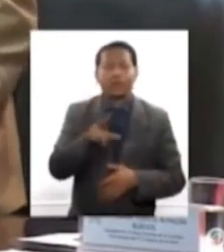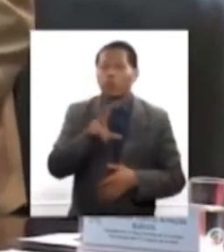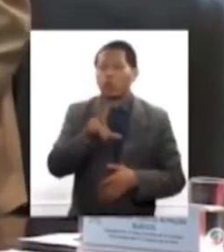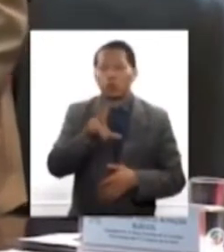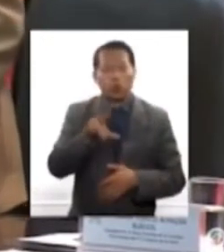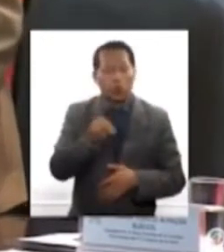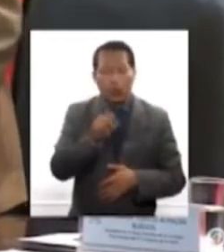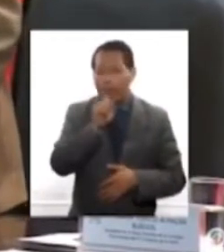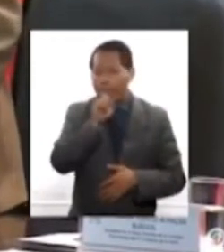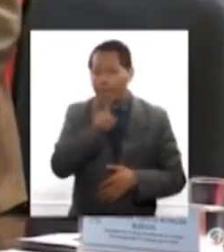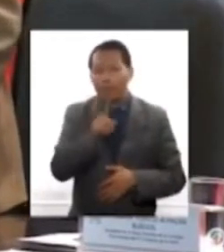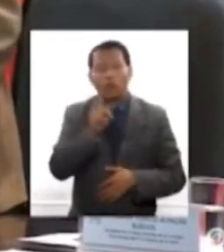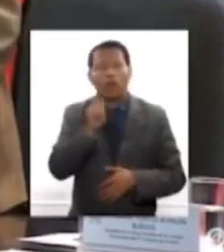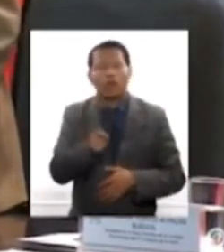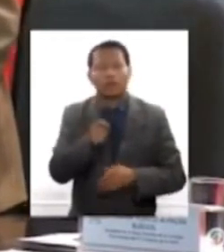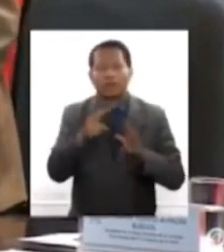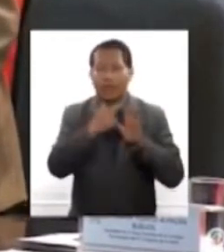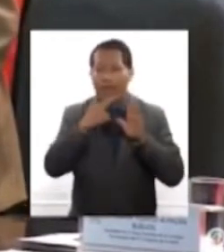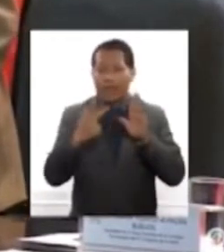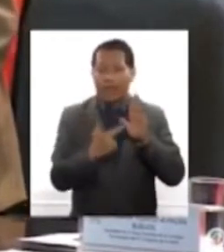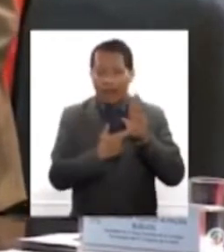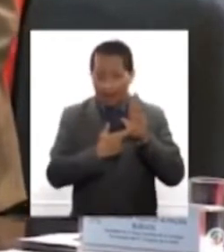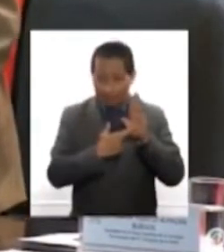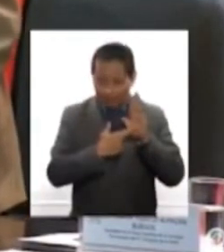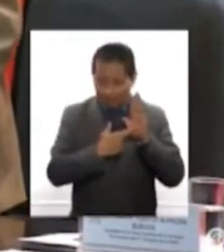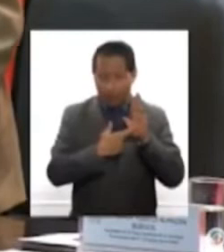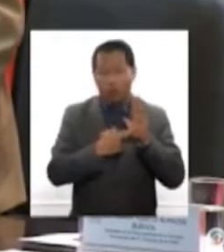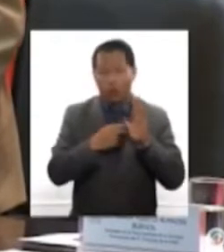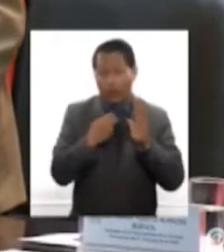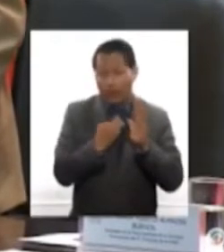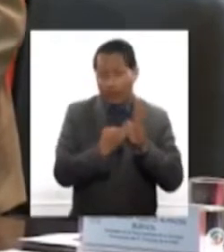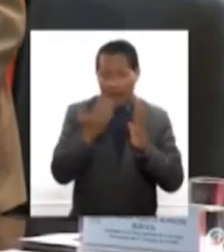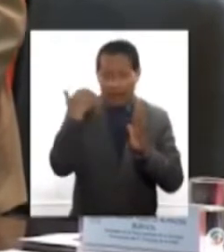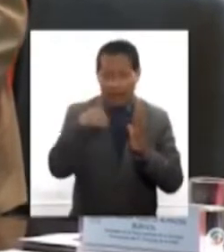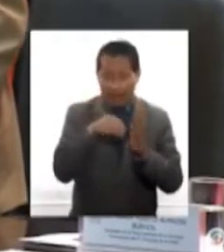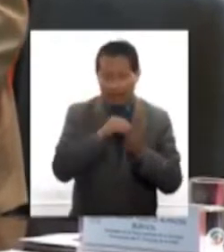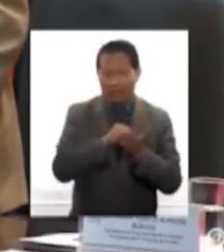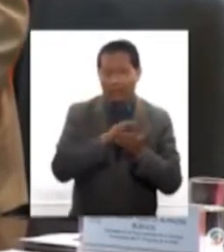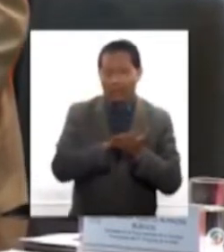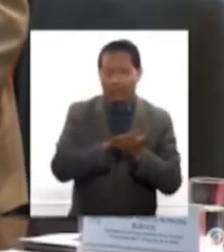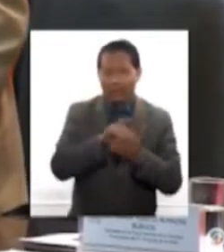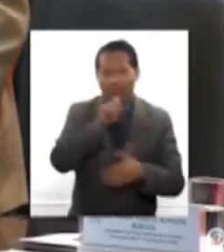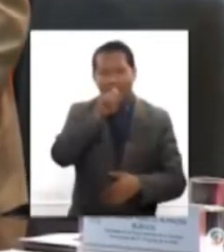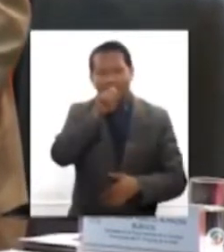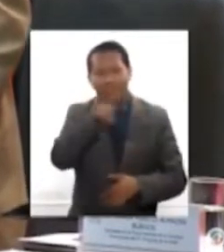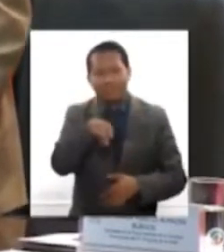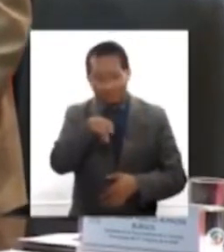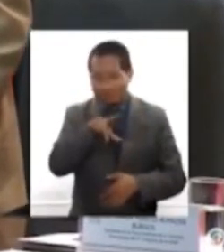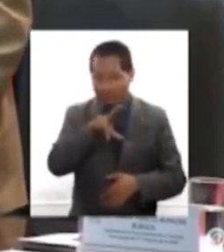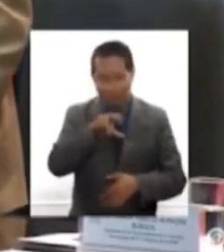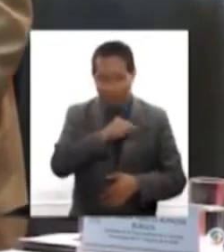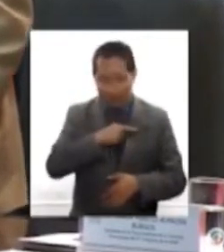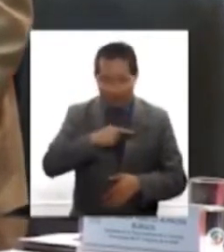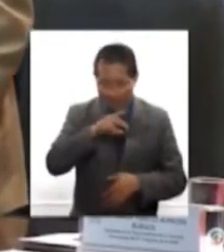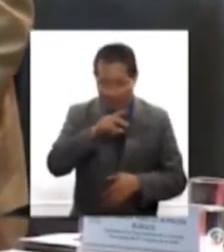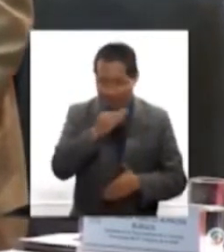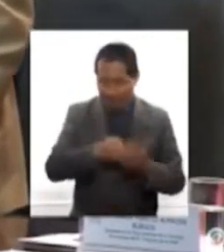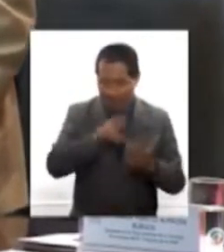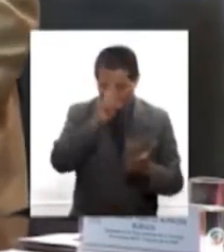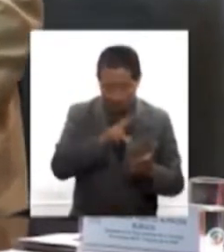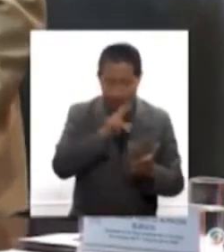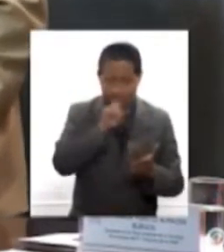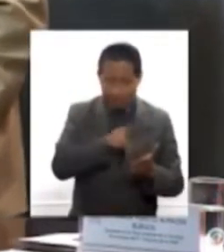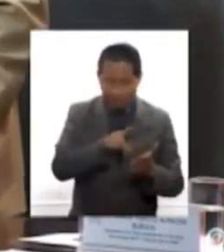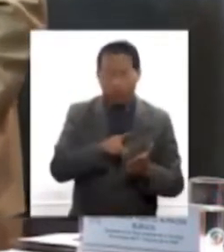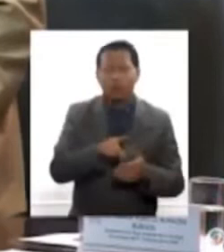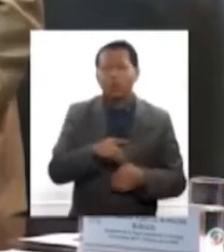por lo tanto, no se permitía el uso de la palabra. Él estaba, porque él